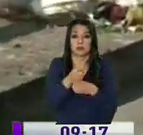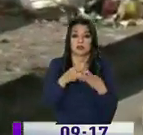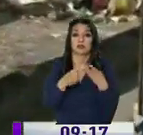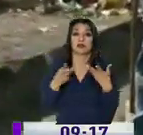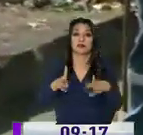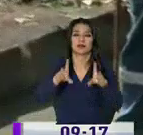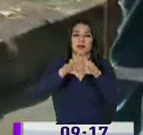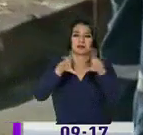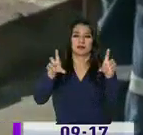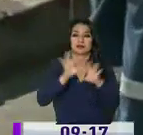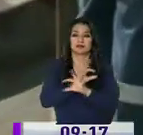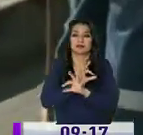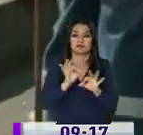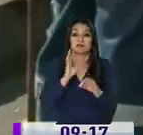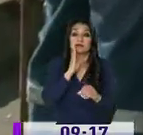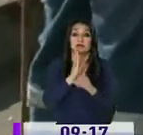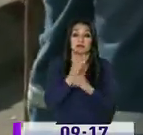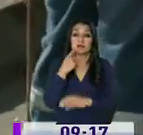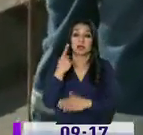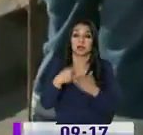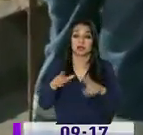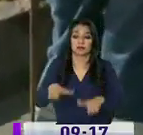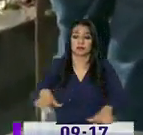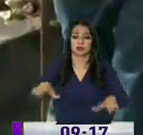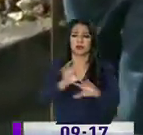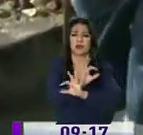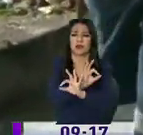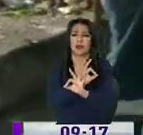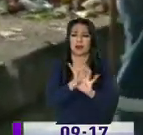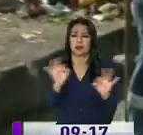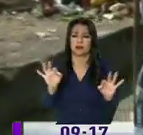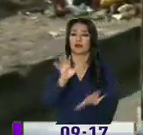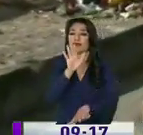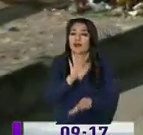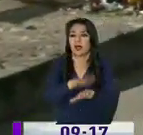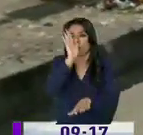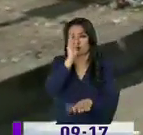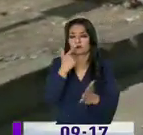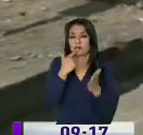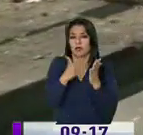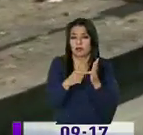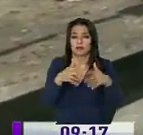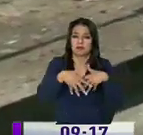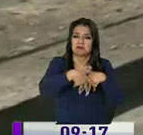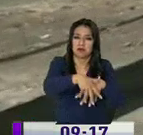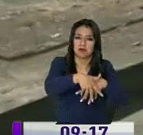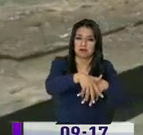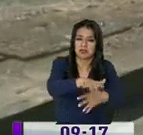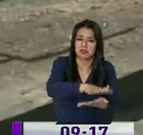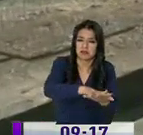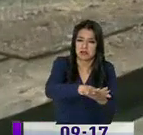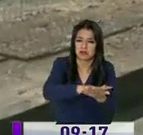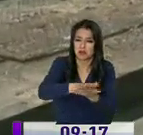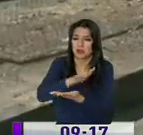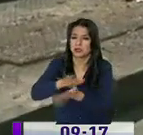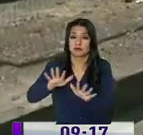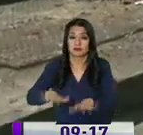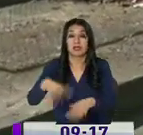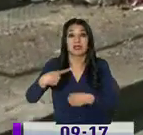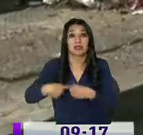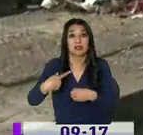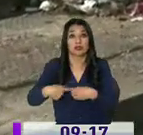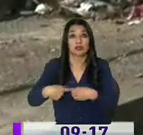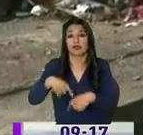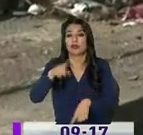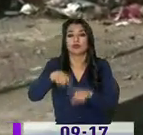con el objetivo de adecentar estos sectores que por A o B circunstancias, por las manifestaciones que se han realizado en la capital, no